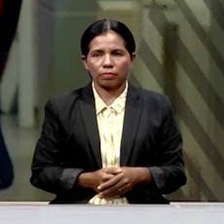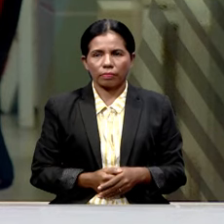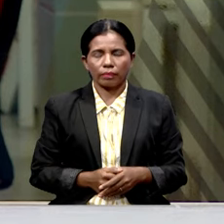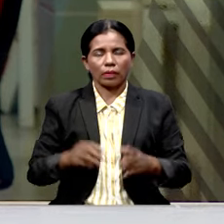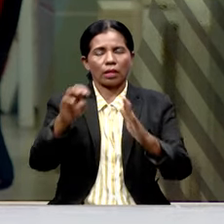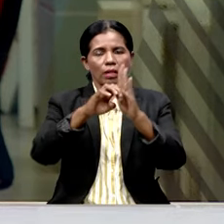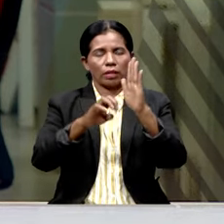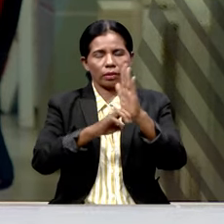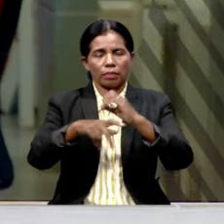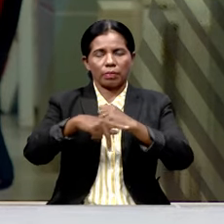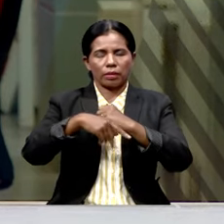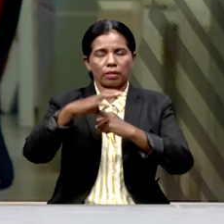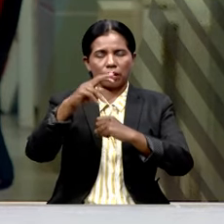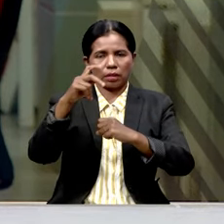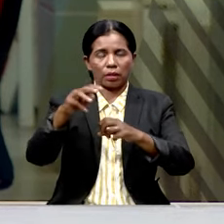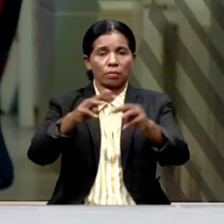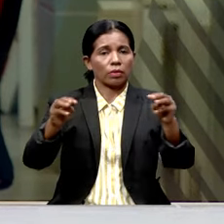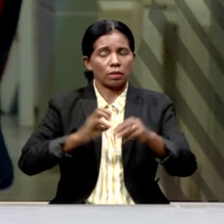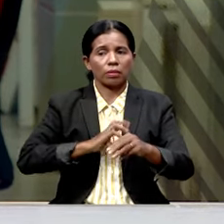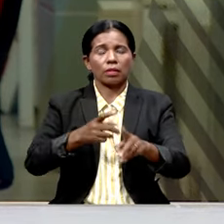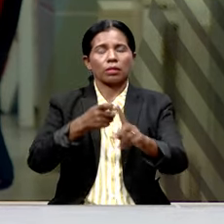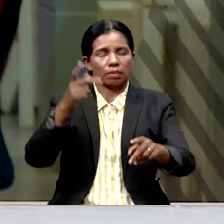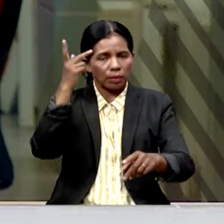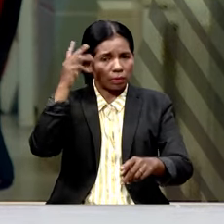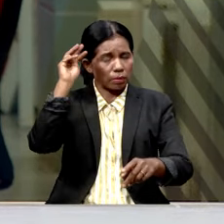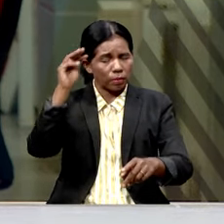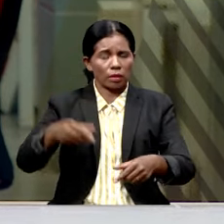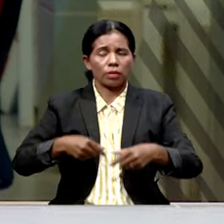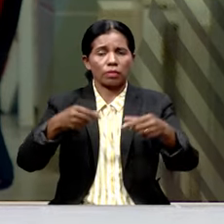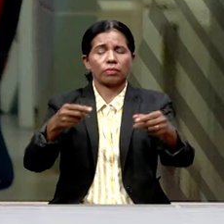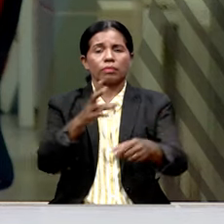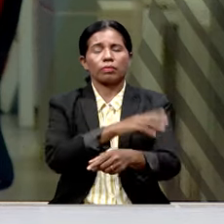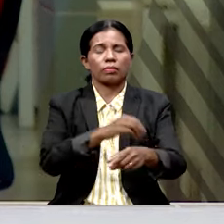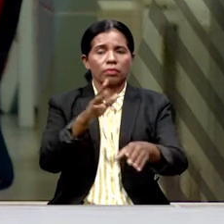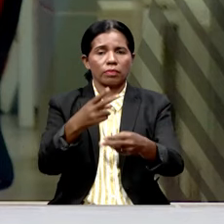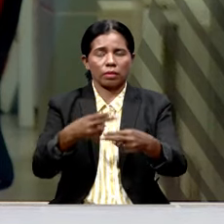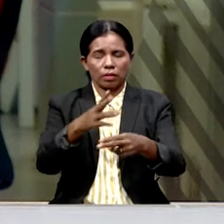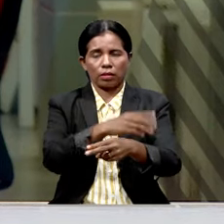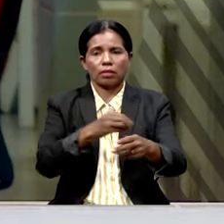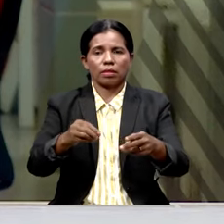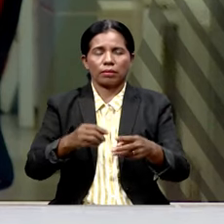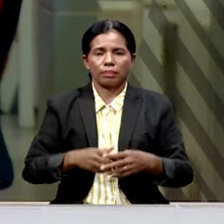Estrutura Partido CNRT Município Hermera, cuyo primer ministro fue llamada para ministro de Agricultura.